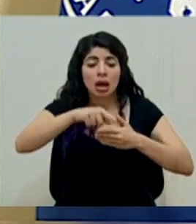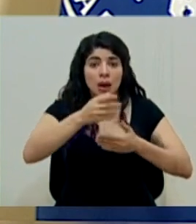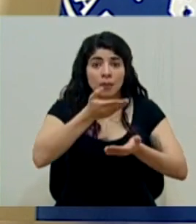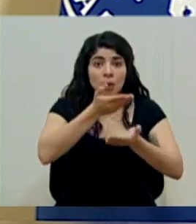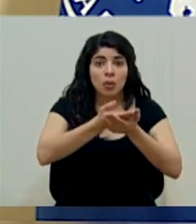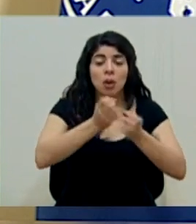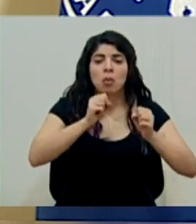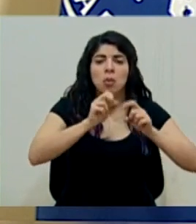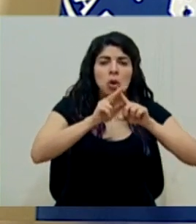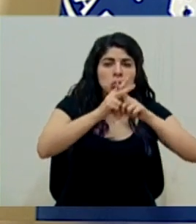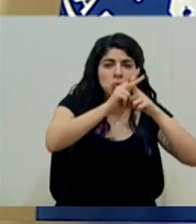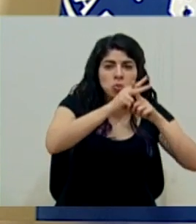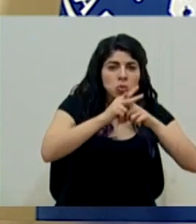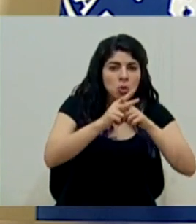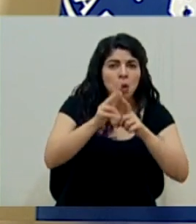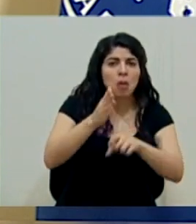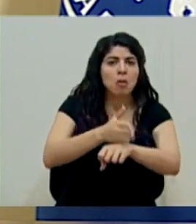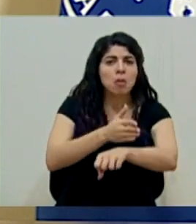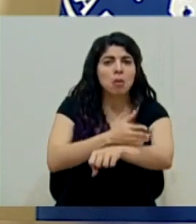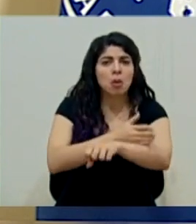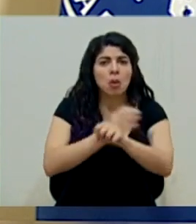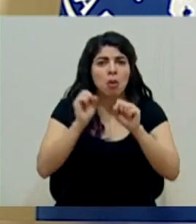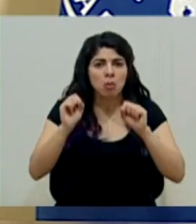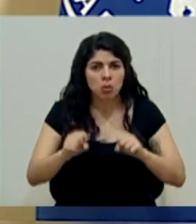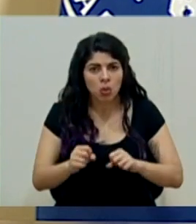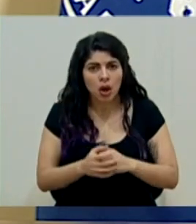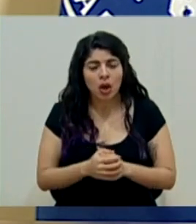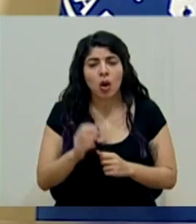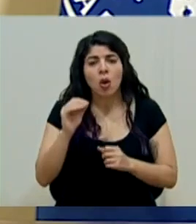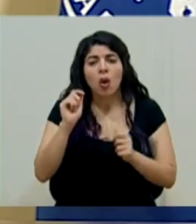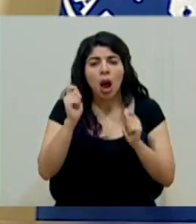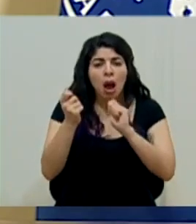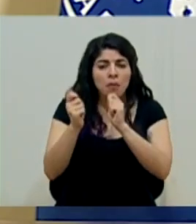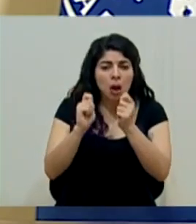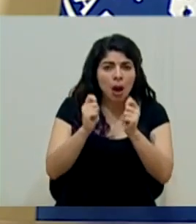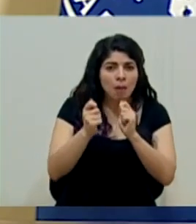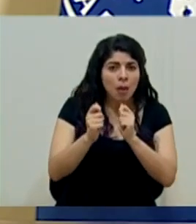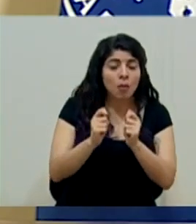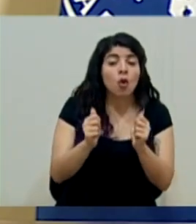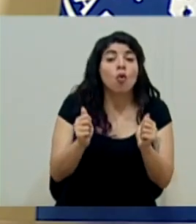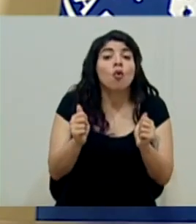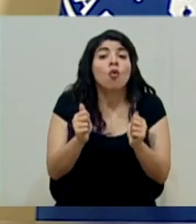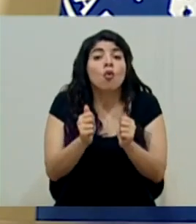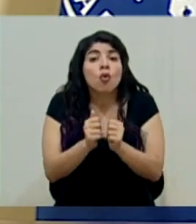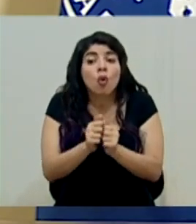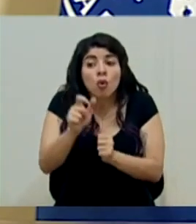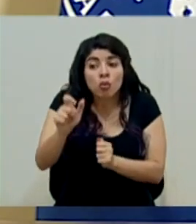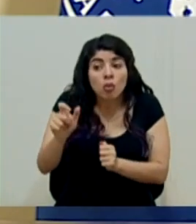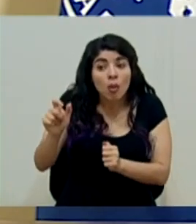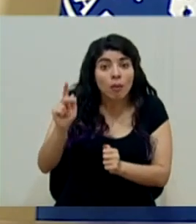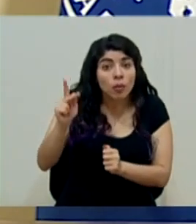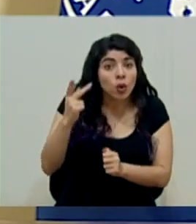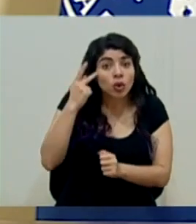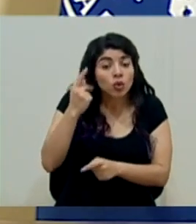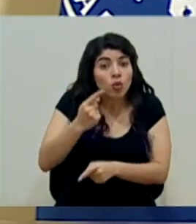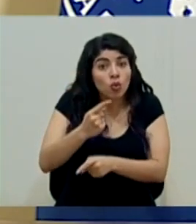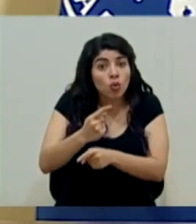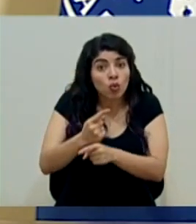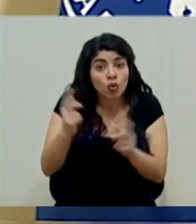mejorar margen, para modificar con los actores políticos